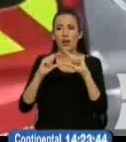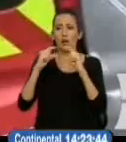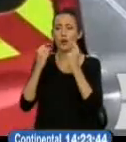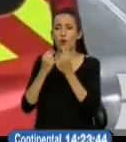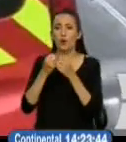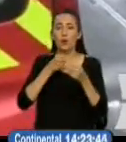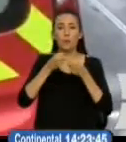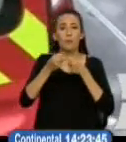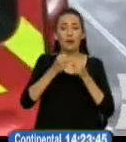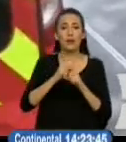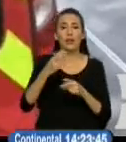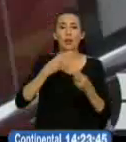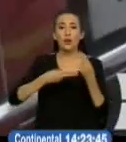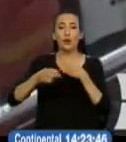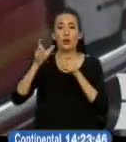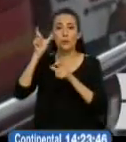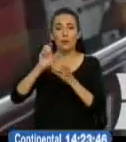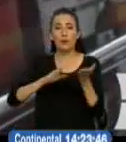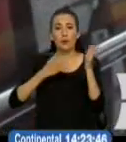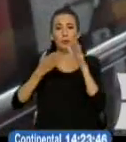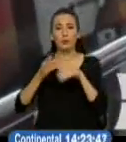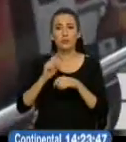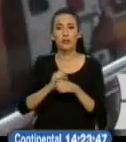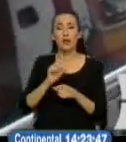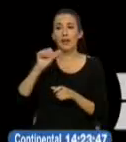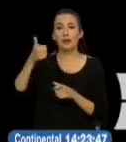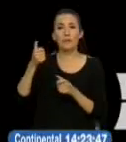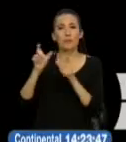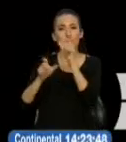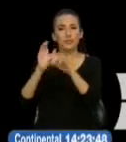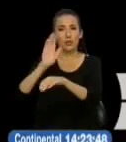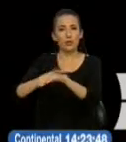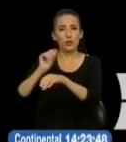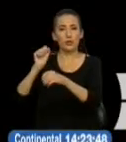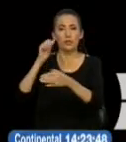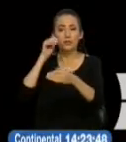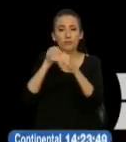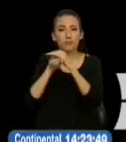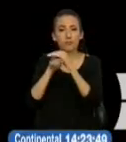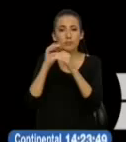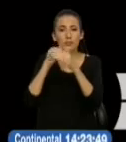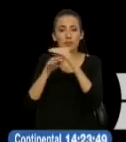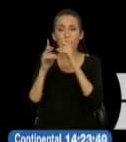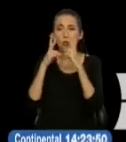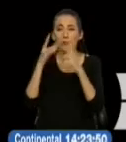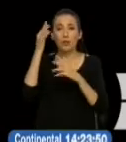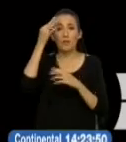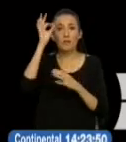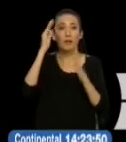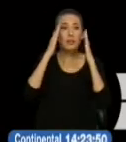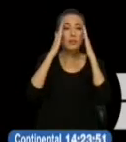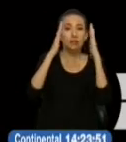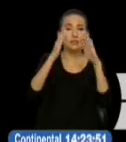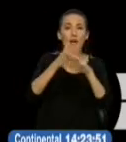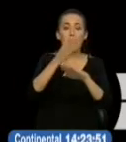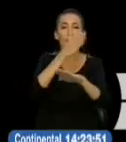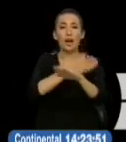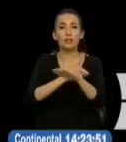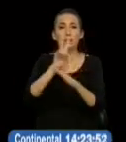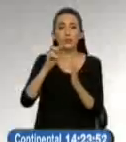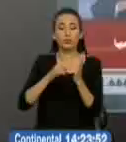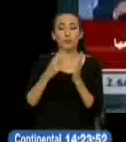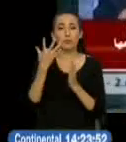un comerciante murió. Se cree que el sospechoso se ocultó en un bloque de apartamentos cercano al lugar. Francia se mantiene en alerta desde los atentados en